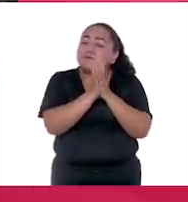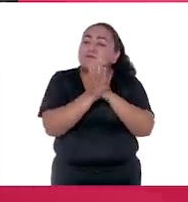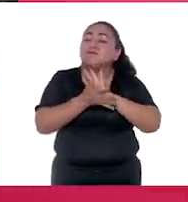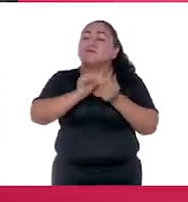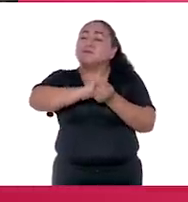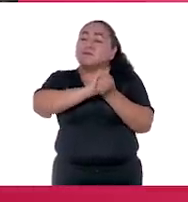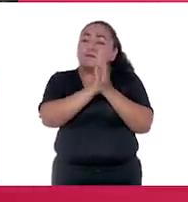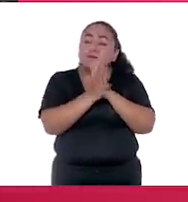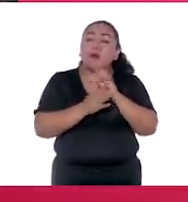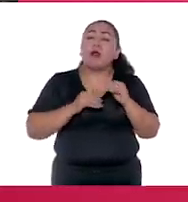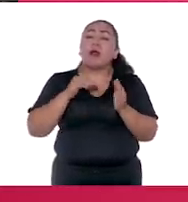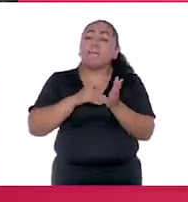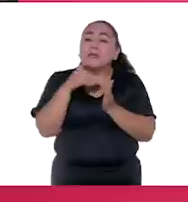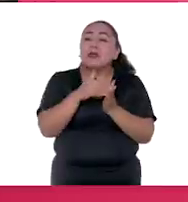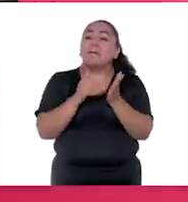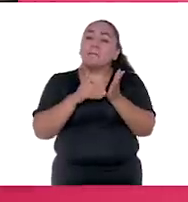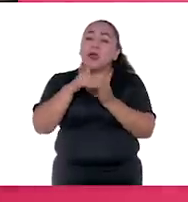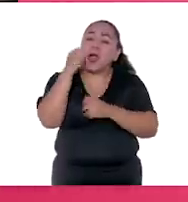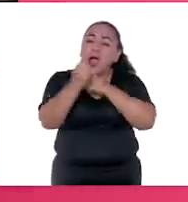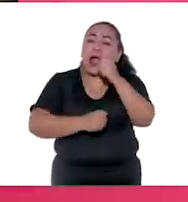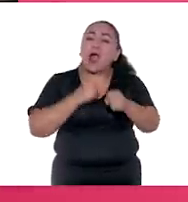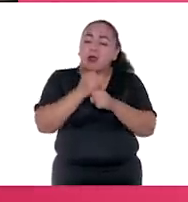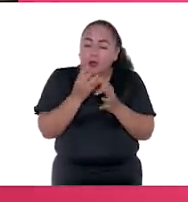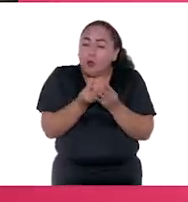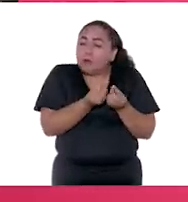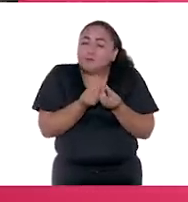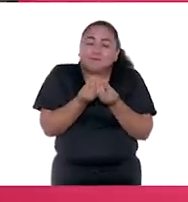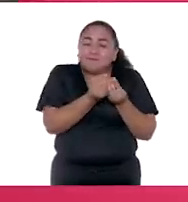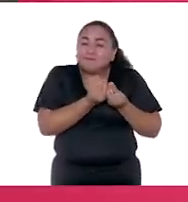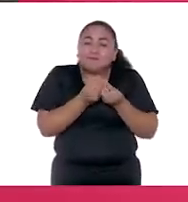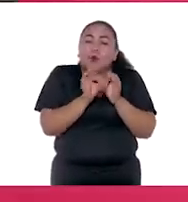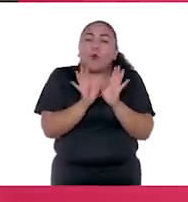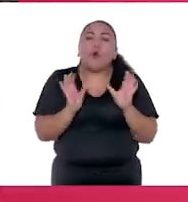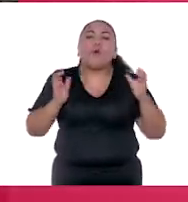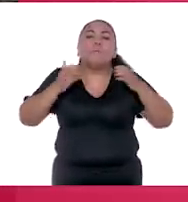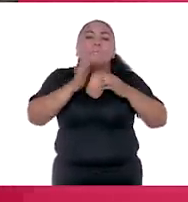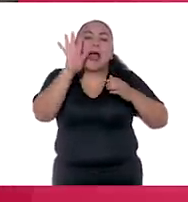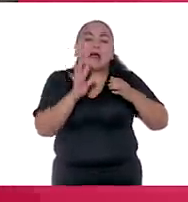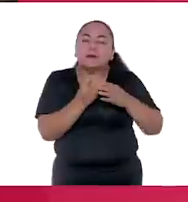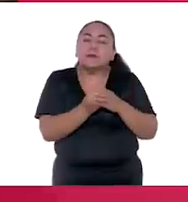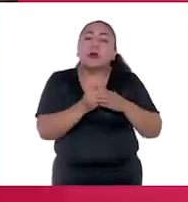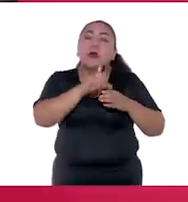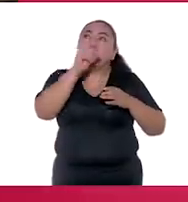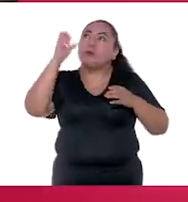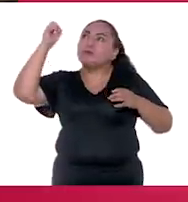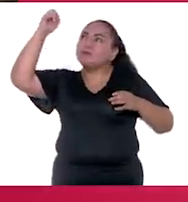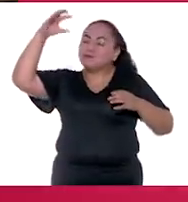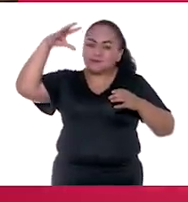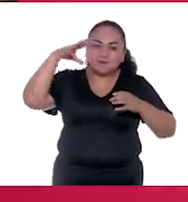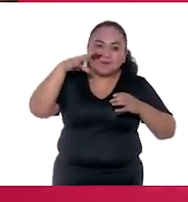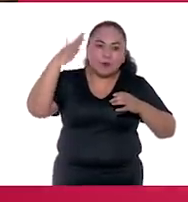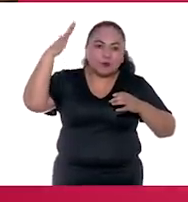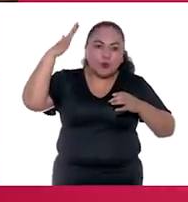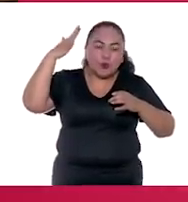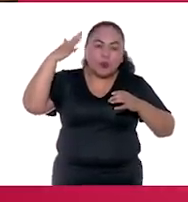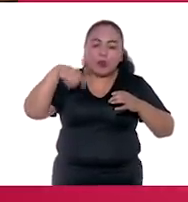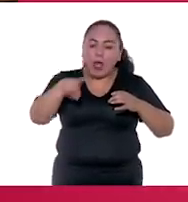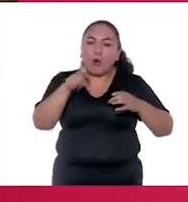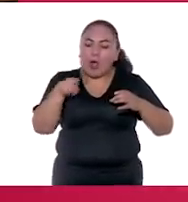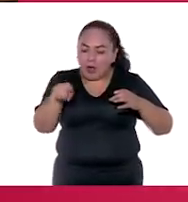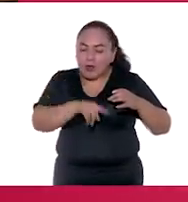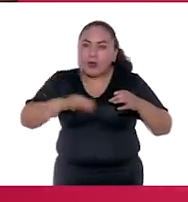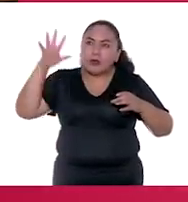años, juntos como comunidad, y han tenido un ciclo de sol que implica que el agua